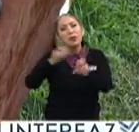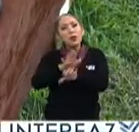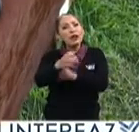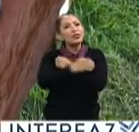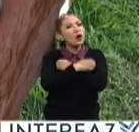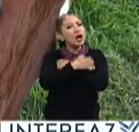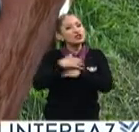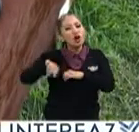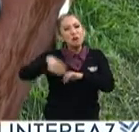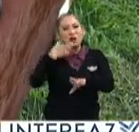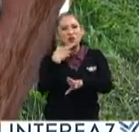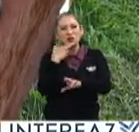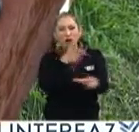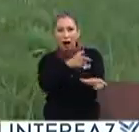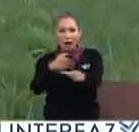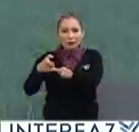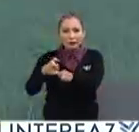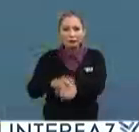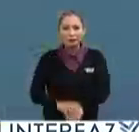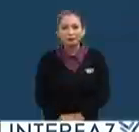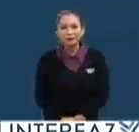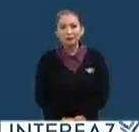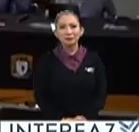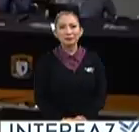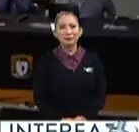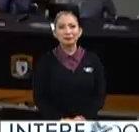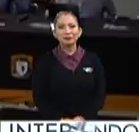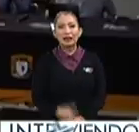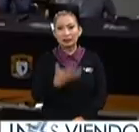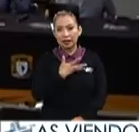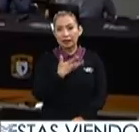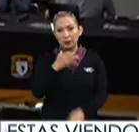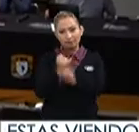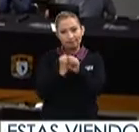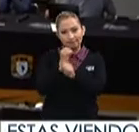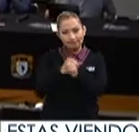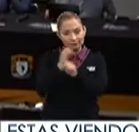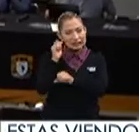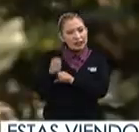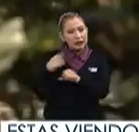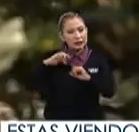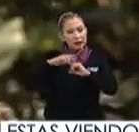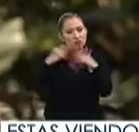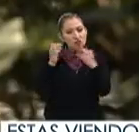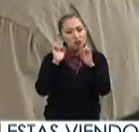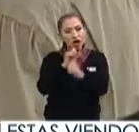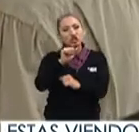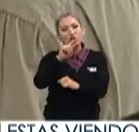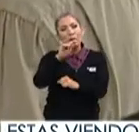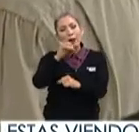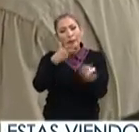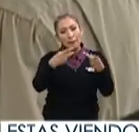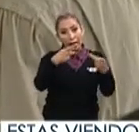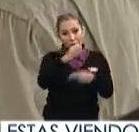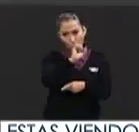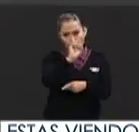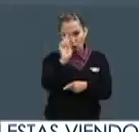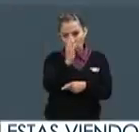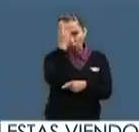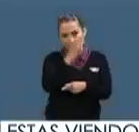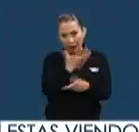la educación contra el uso de armas. Tenemos un reportaje sobre el encuentro SUMEM organizado por la